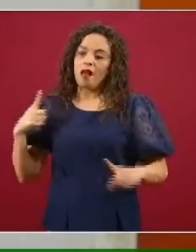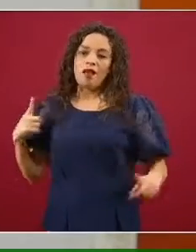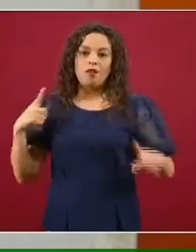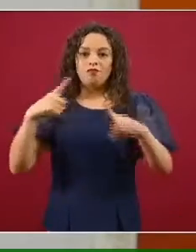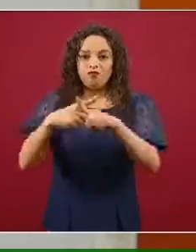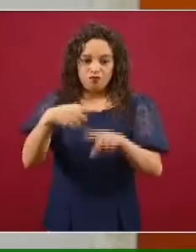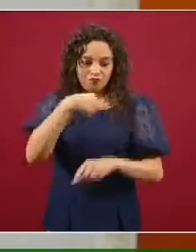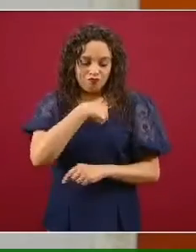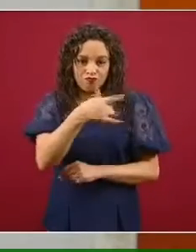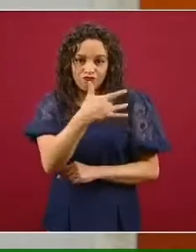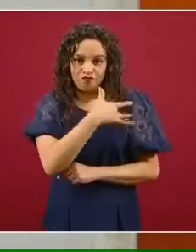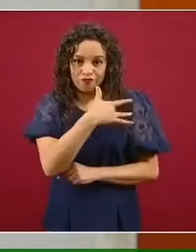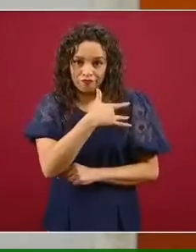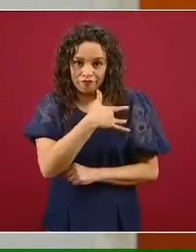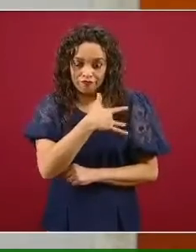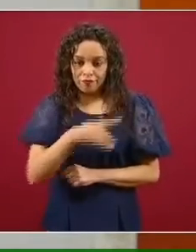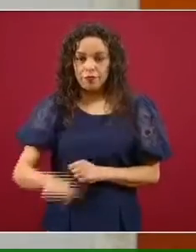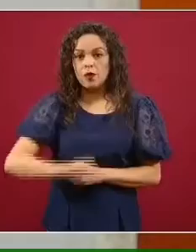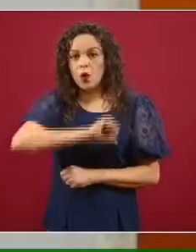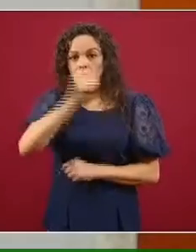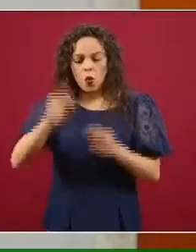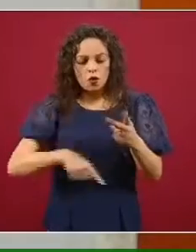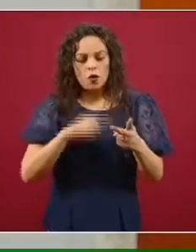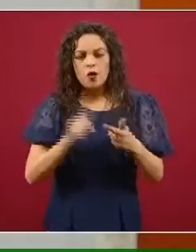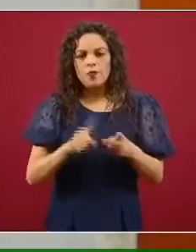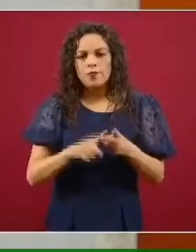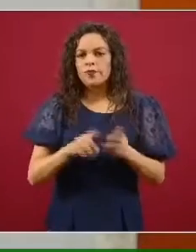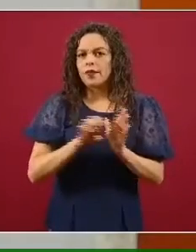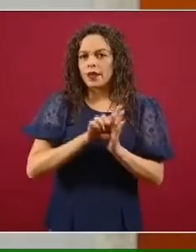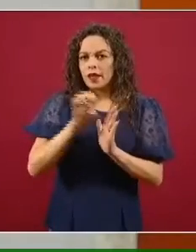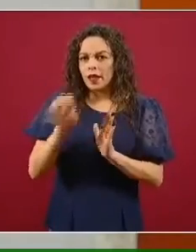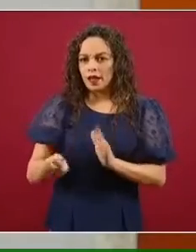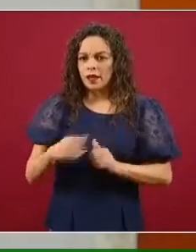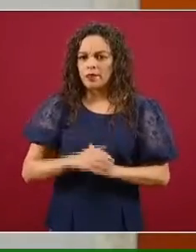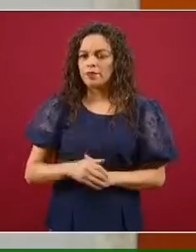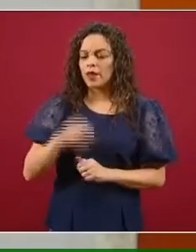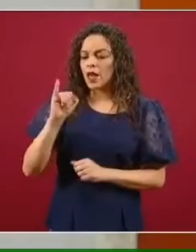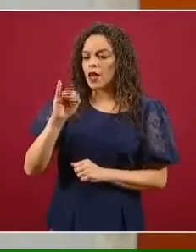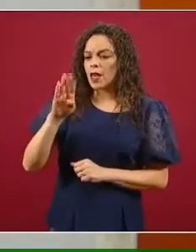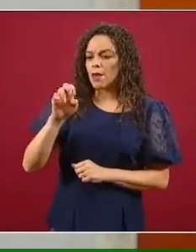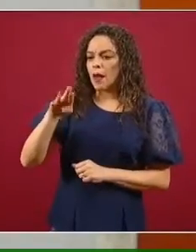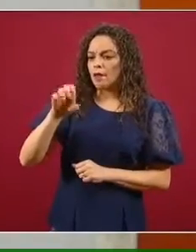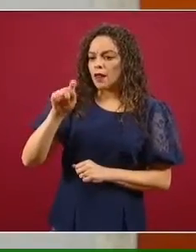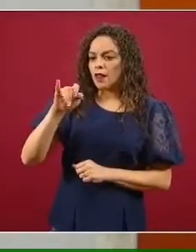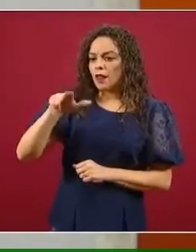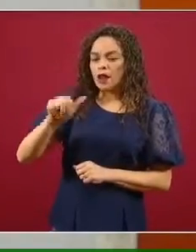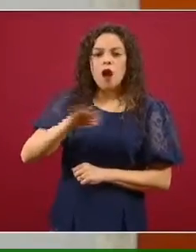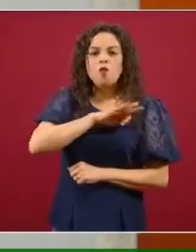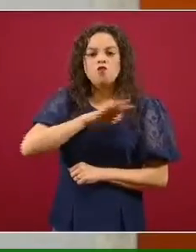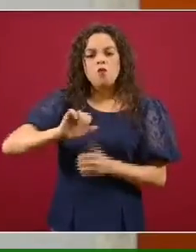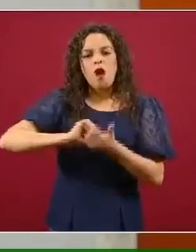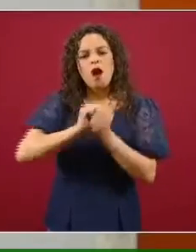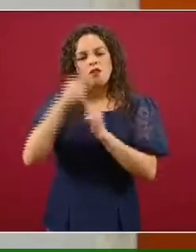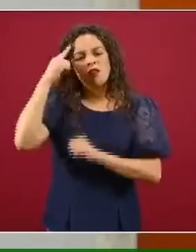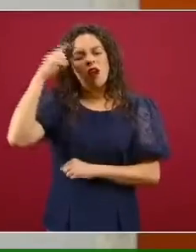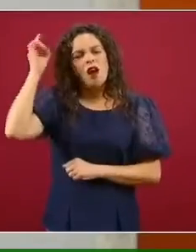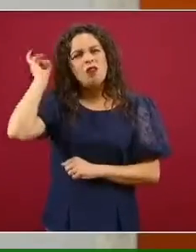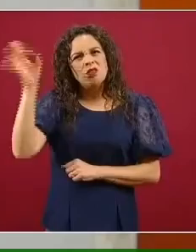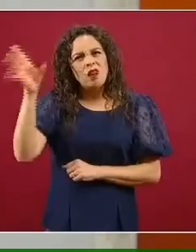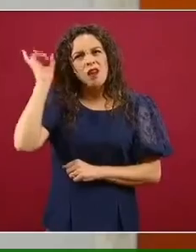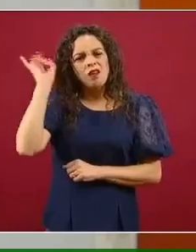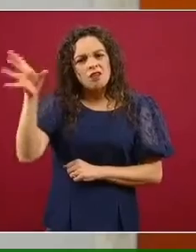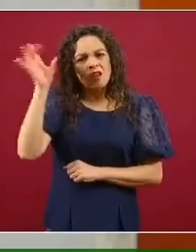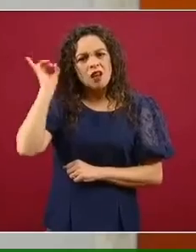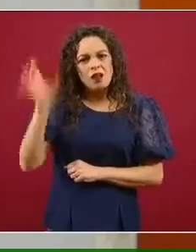efectos secundarios, por ejemplo, el uso de ivermectina puede llegar a dar dolores de cabeza, pueden llegar a dar